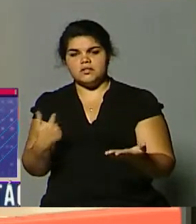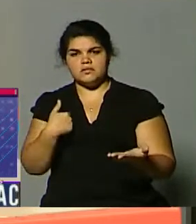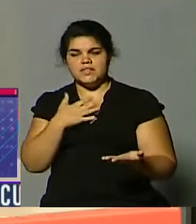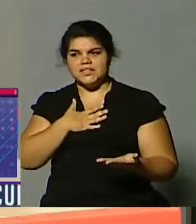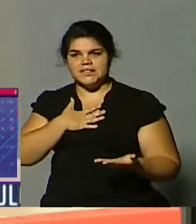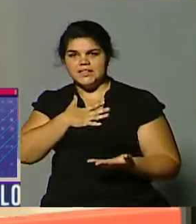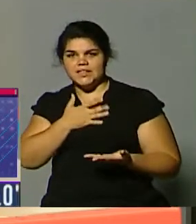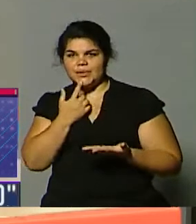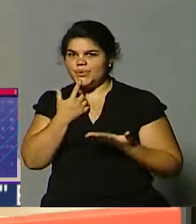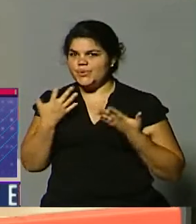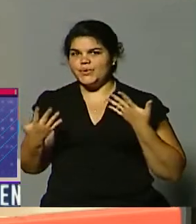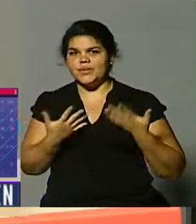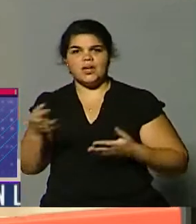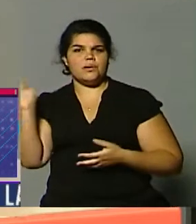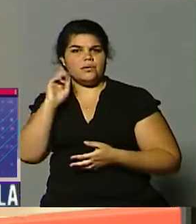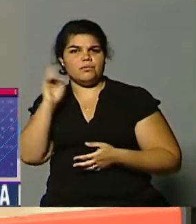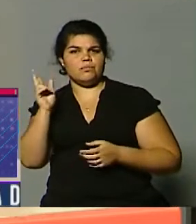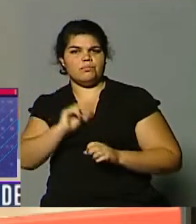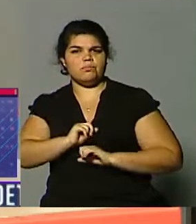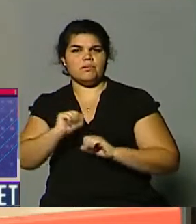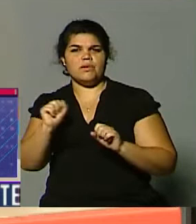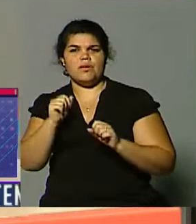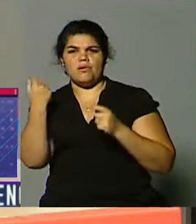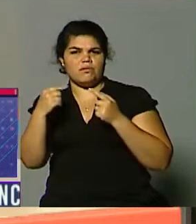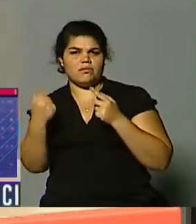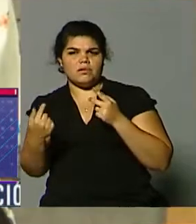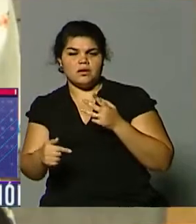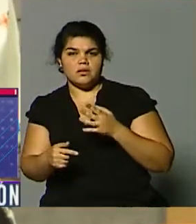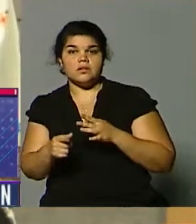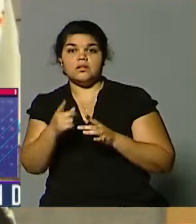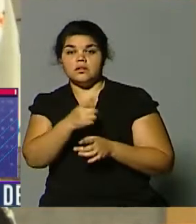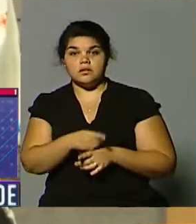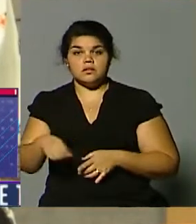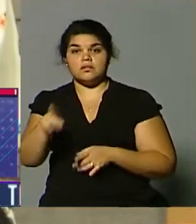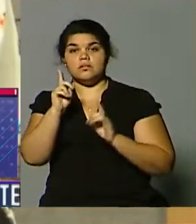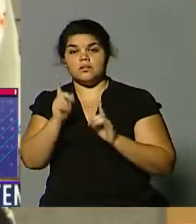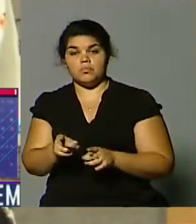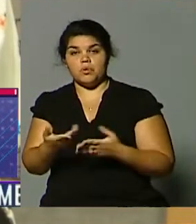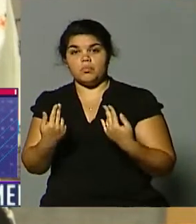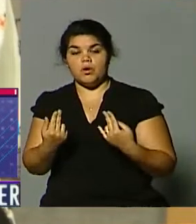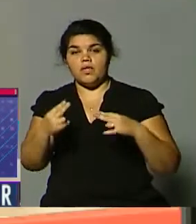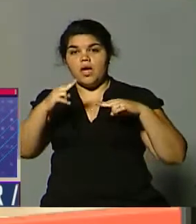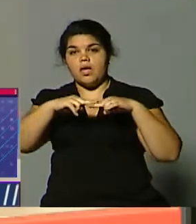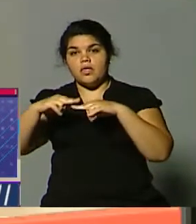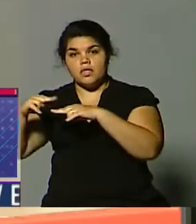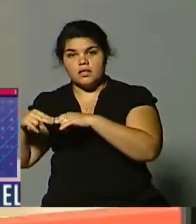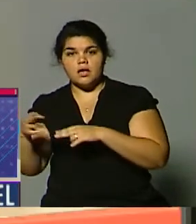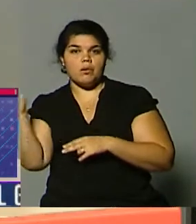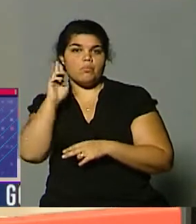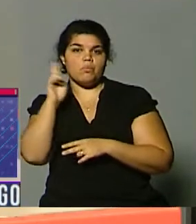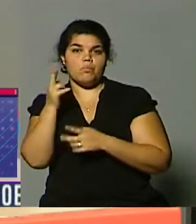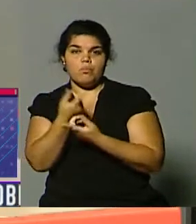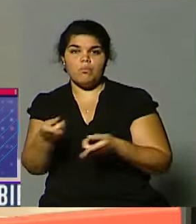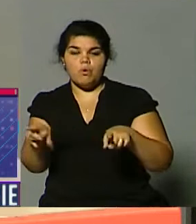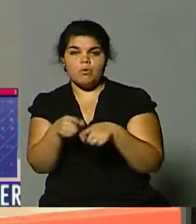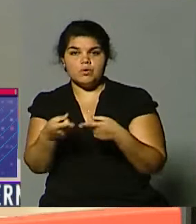mucha inquietud, ¿no? Por los sonidos que tiene, y tiene que ver un poco con lo que se van a encontrar, la posibilidad de editar, por ejemplo, el sonido de los videojuegos y mucho más